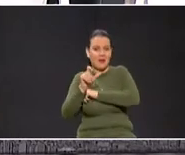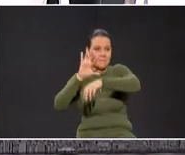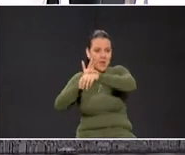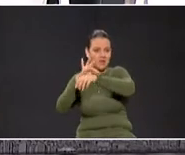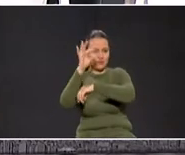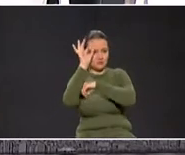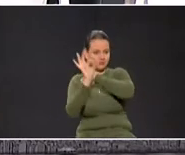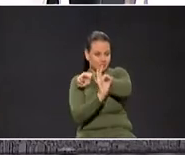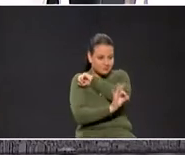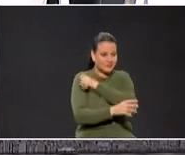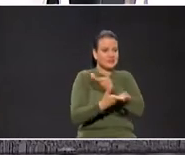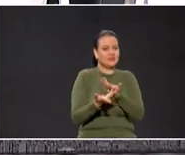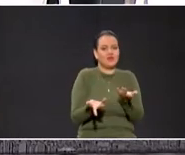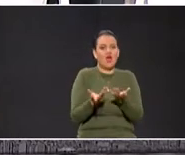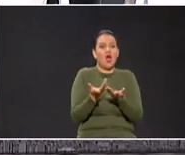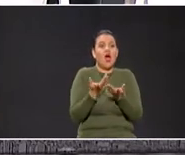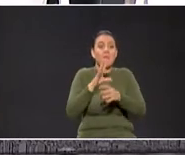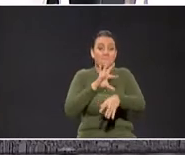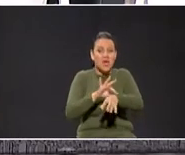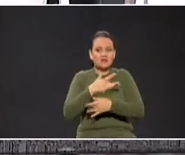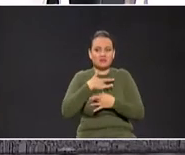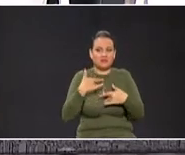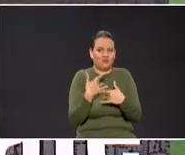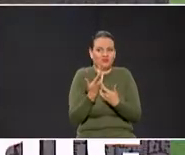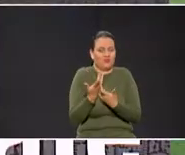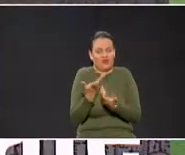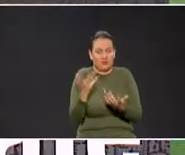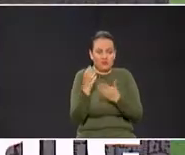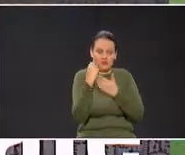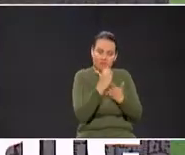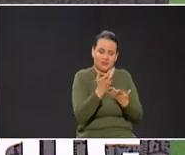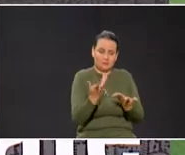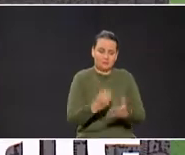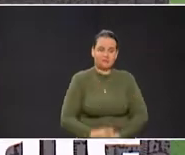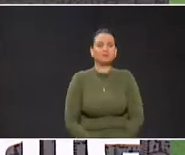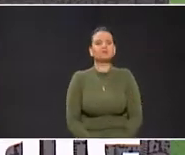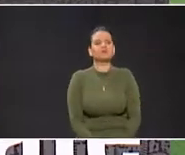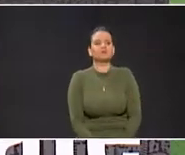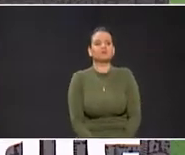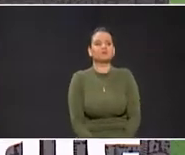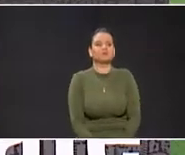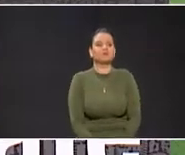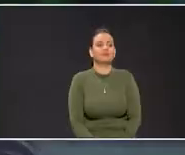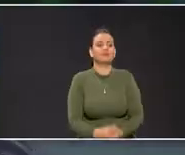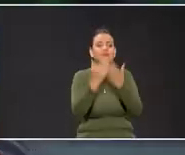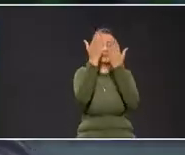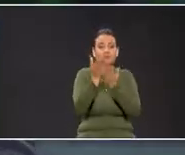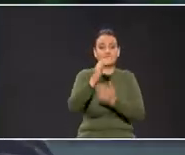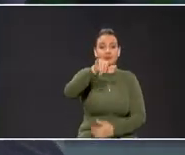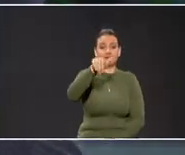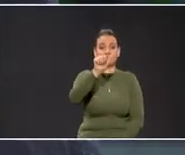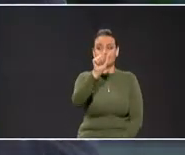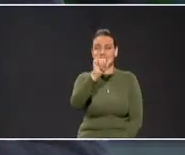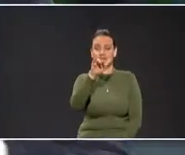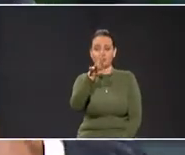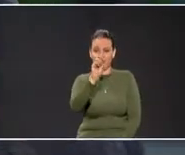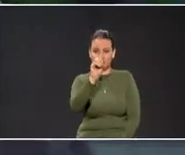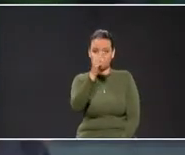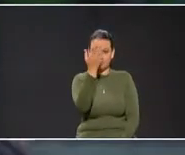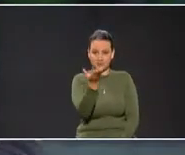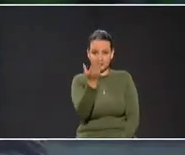y un gran trabajo social que vendrá a la mano de profesionales sociales muy bien el turno ahora es para jairo herrán vargas bueno me parece agreste